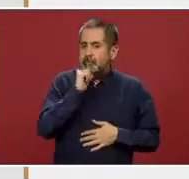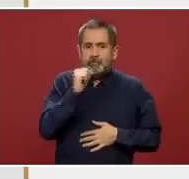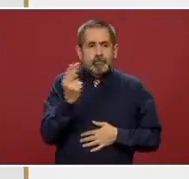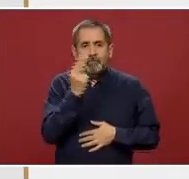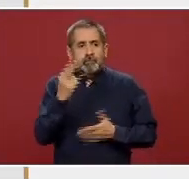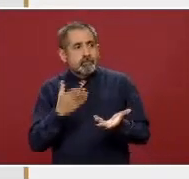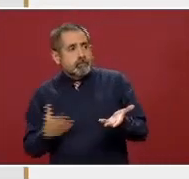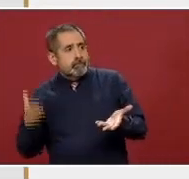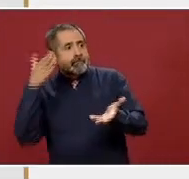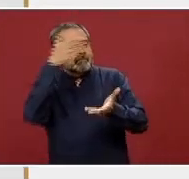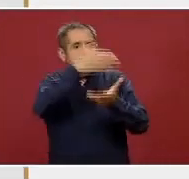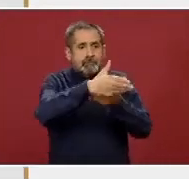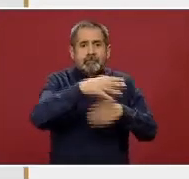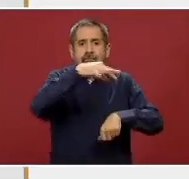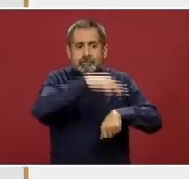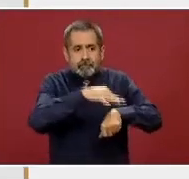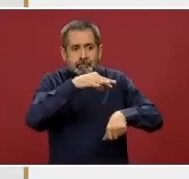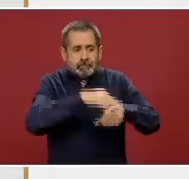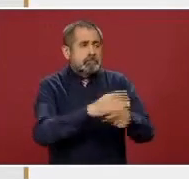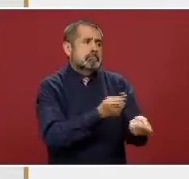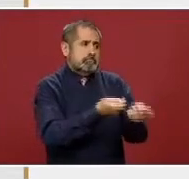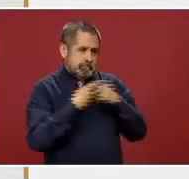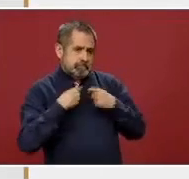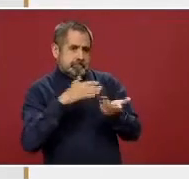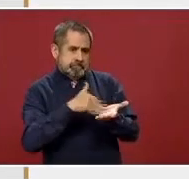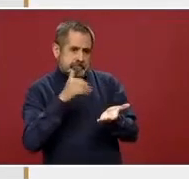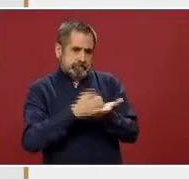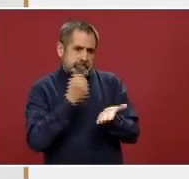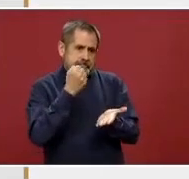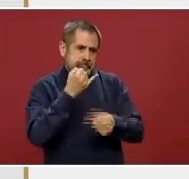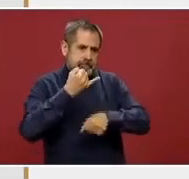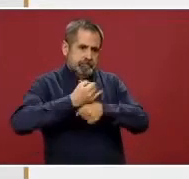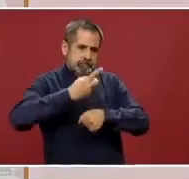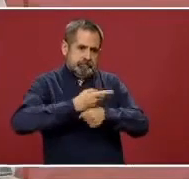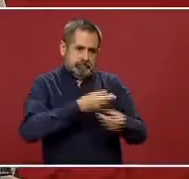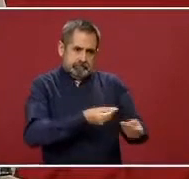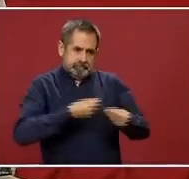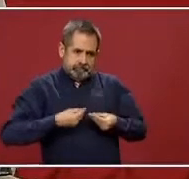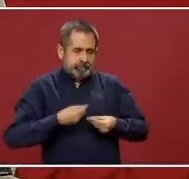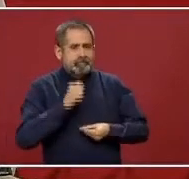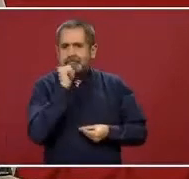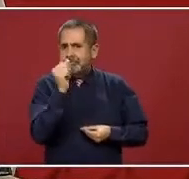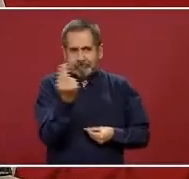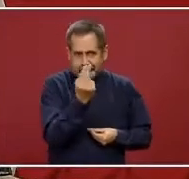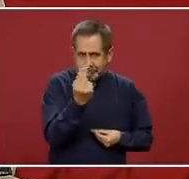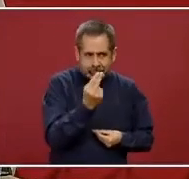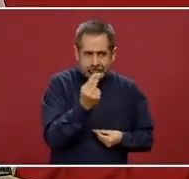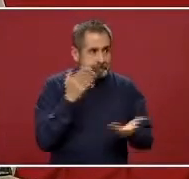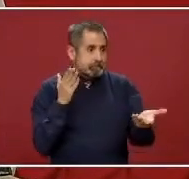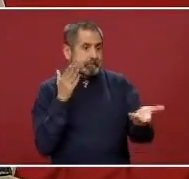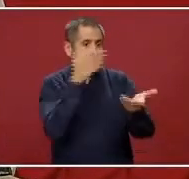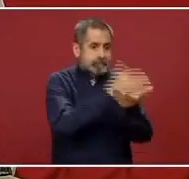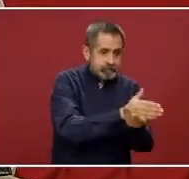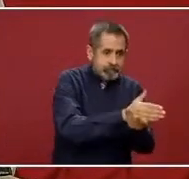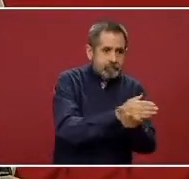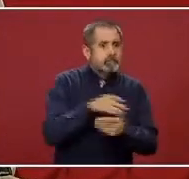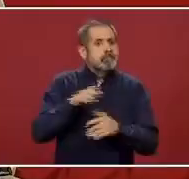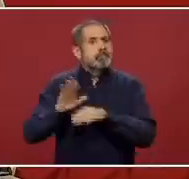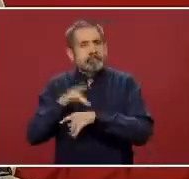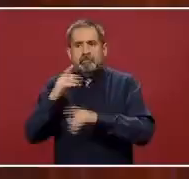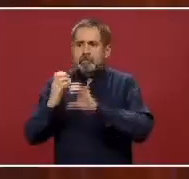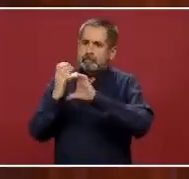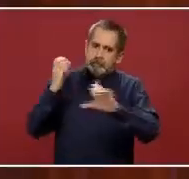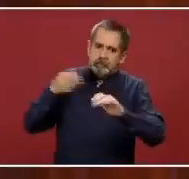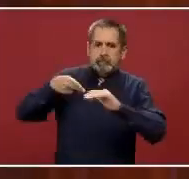al médico, 2, el trámite de incapacidad. Todo esto tiene transporte público,